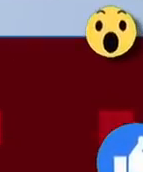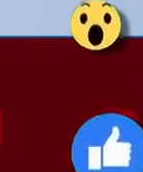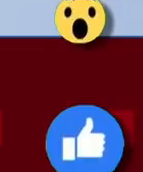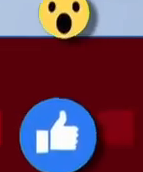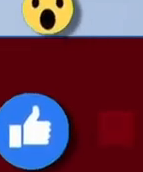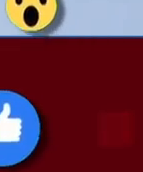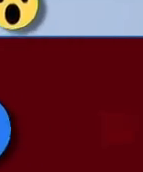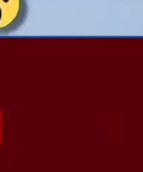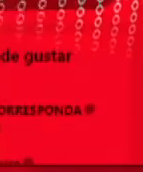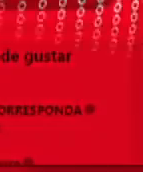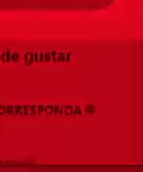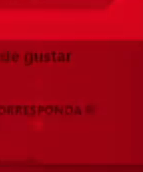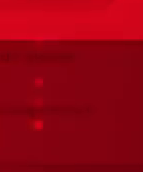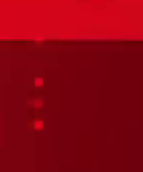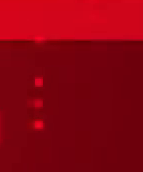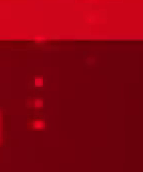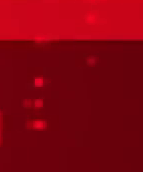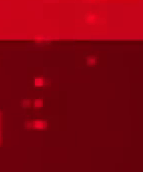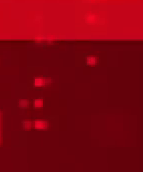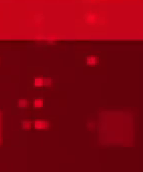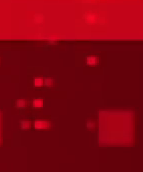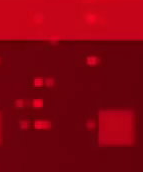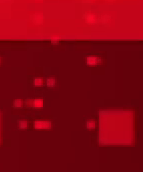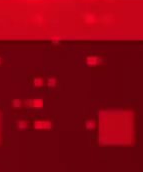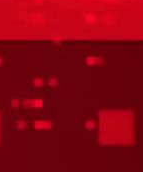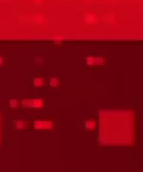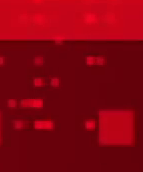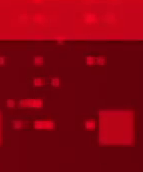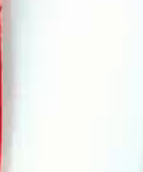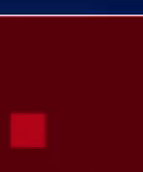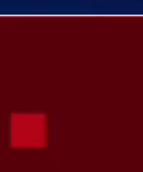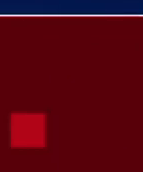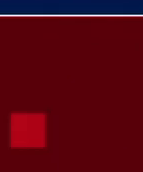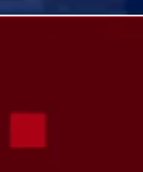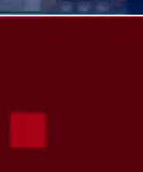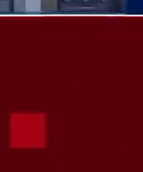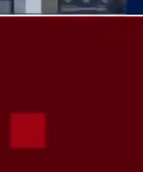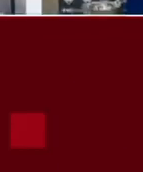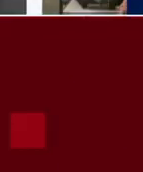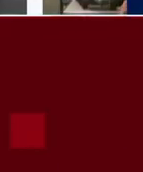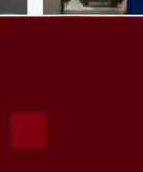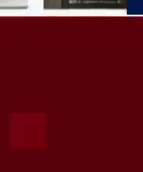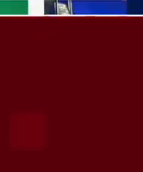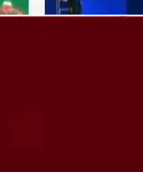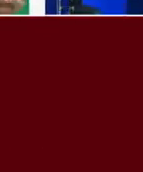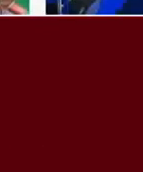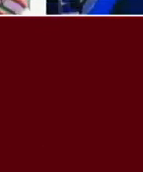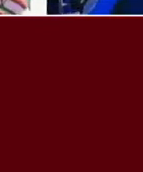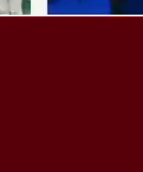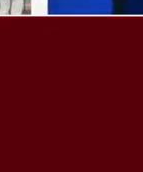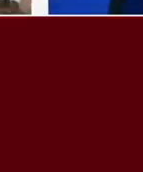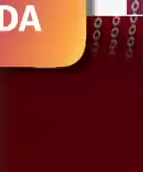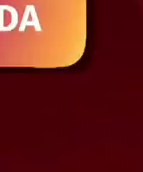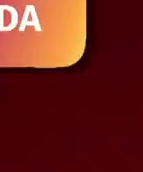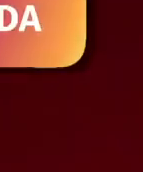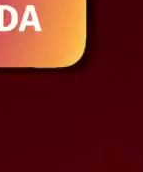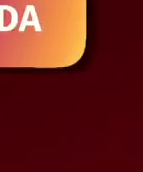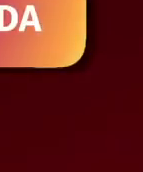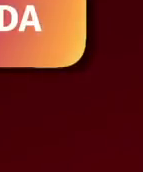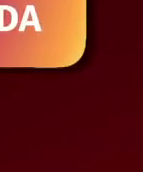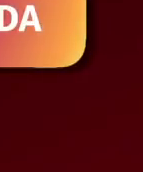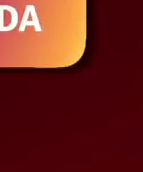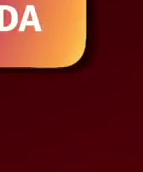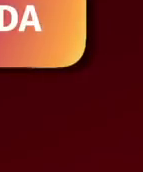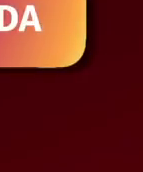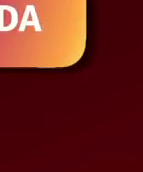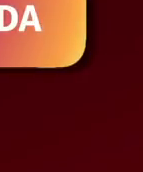Garralda en su día a día. Búscalo en Twitter como @JorgeGarralda y síguelo en Instagram como @JGarralda. Descubre las